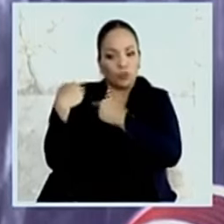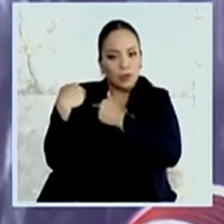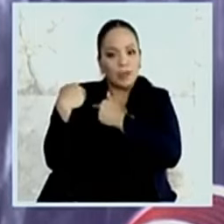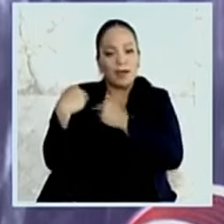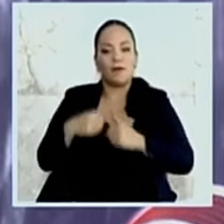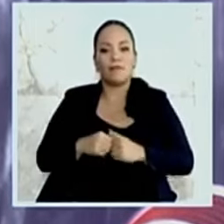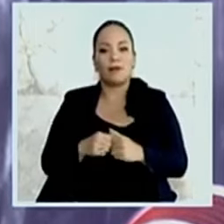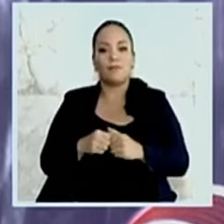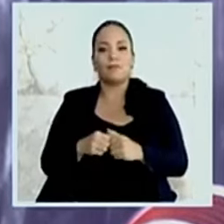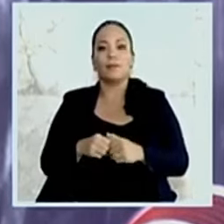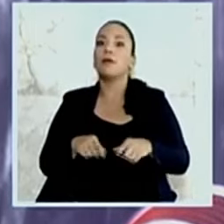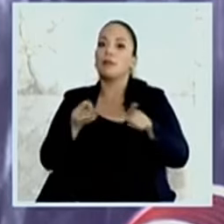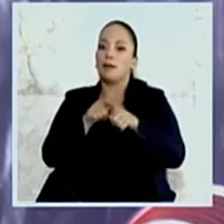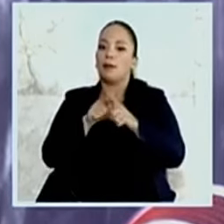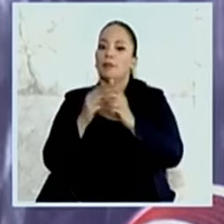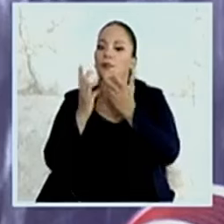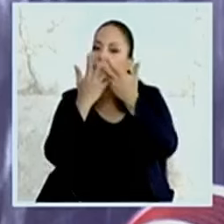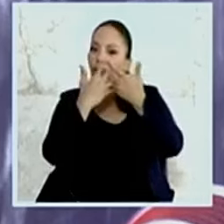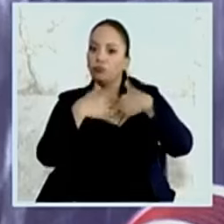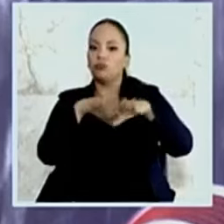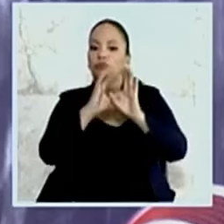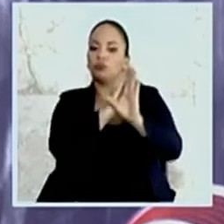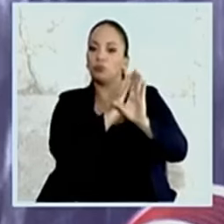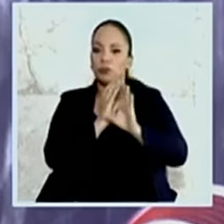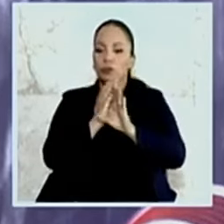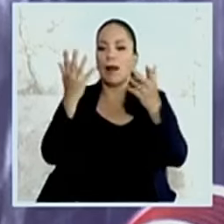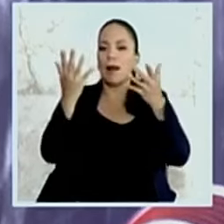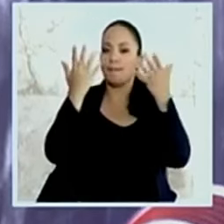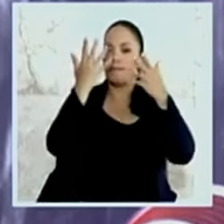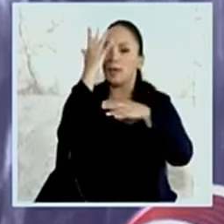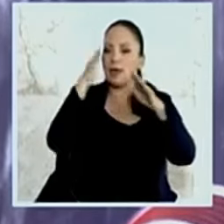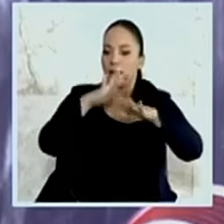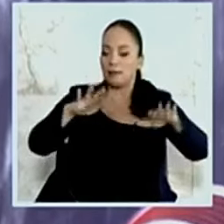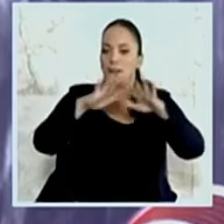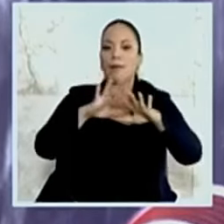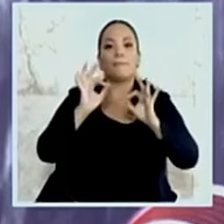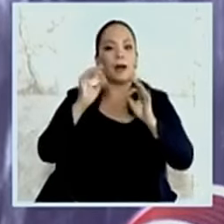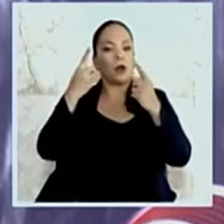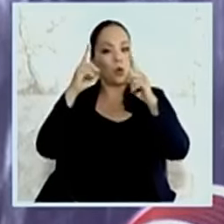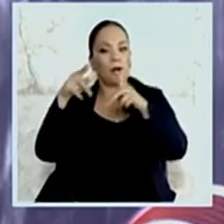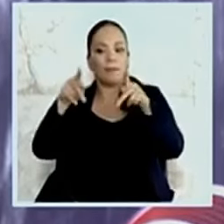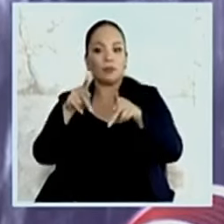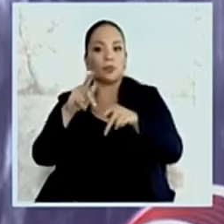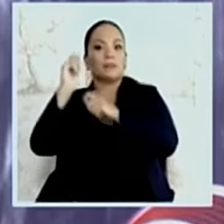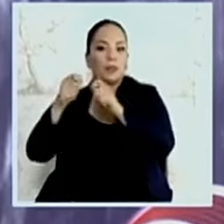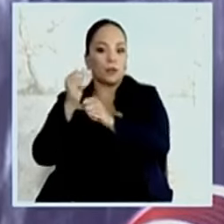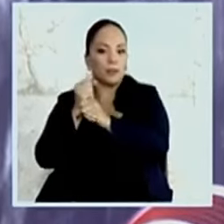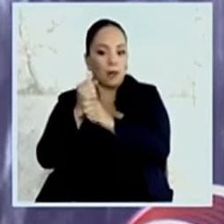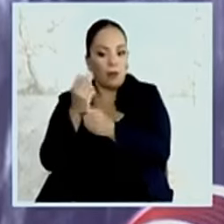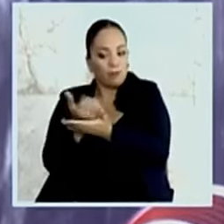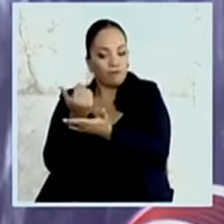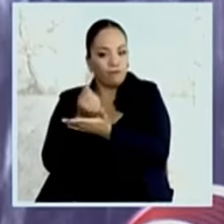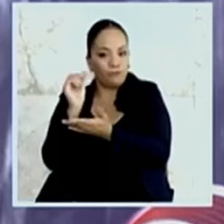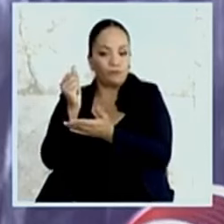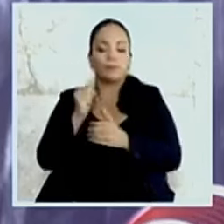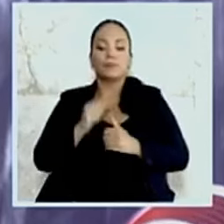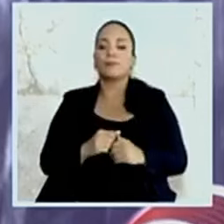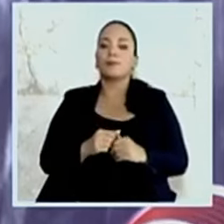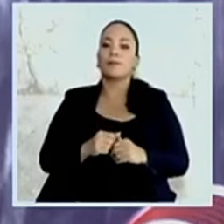que se requiere. Necesitamos colectar datos de manera científica, seria, responsable y sobre todo de